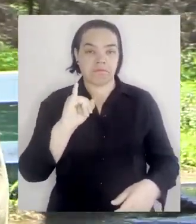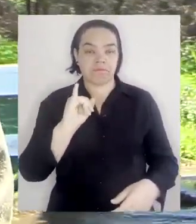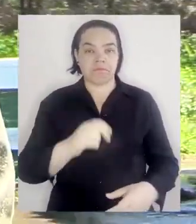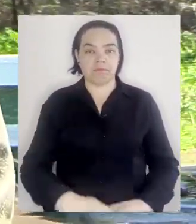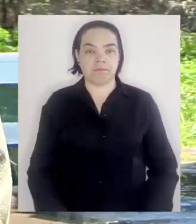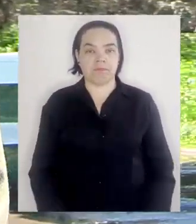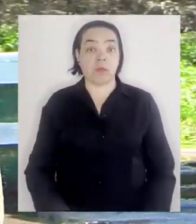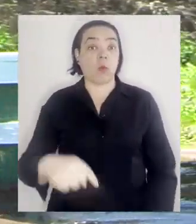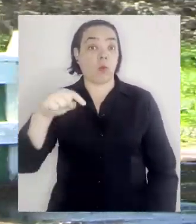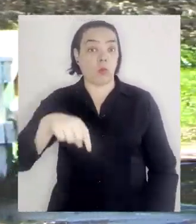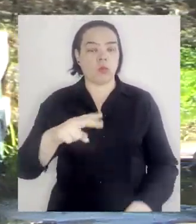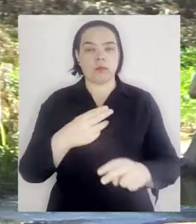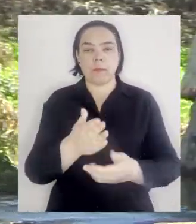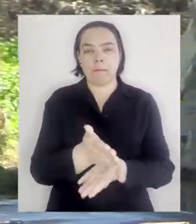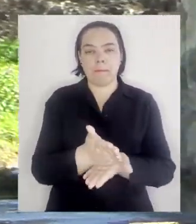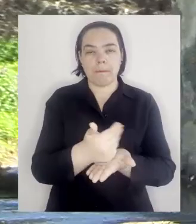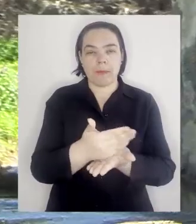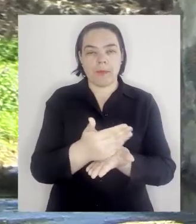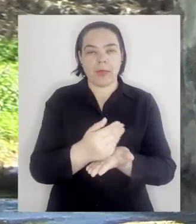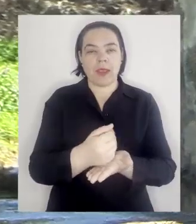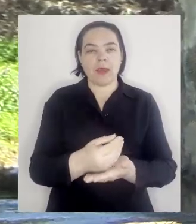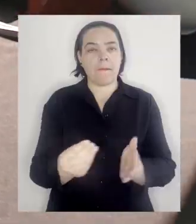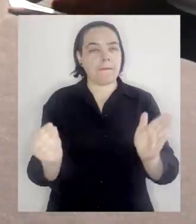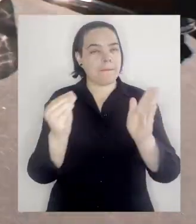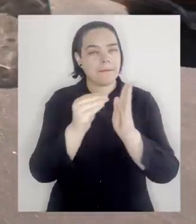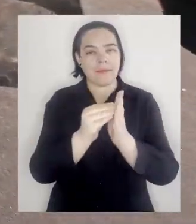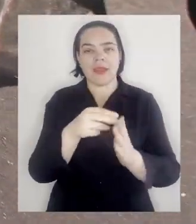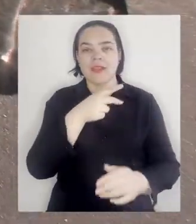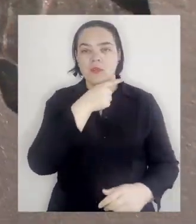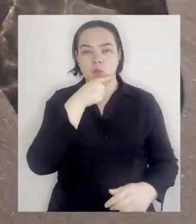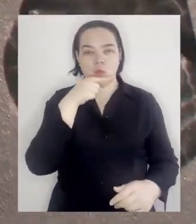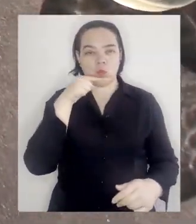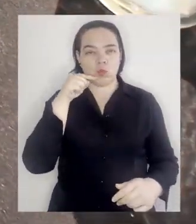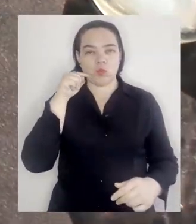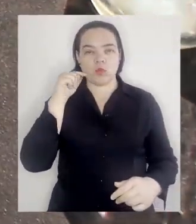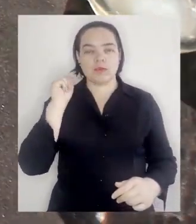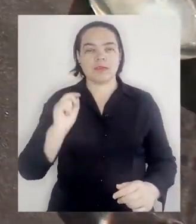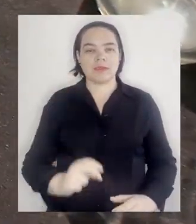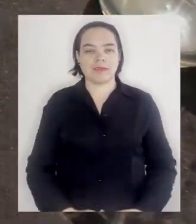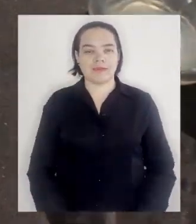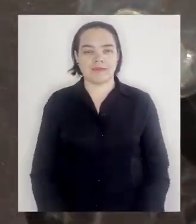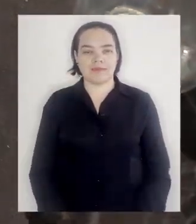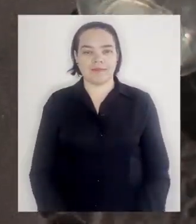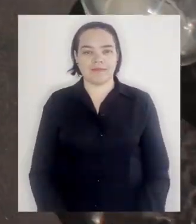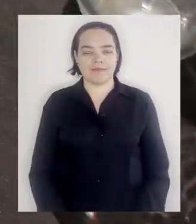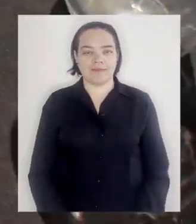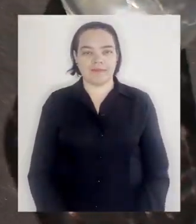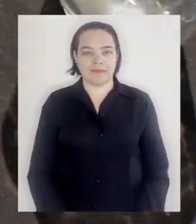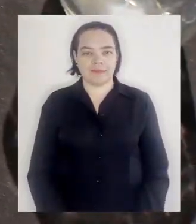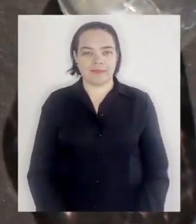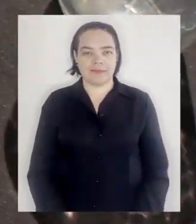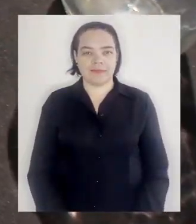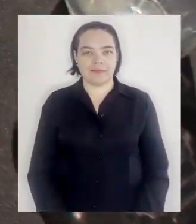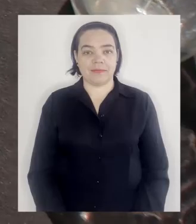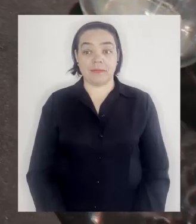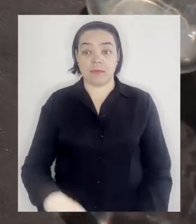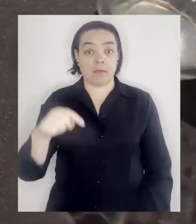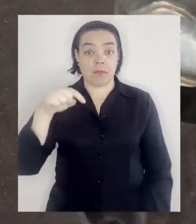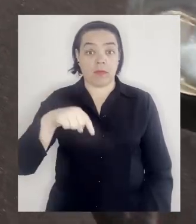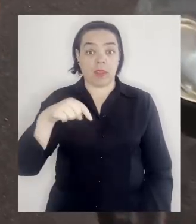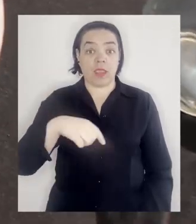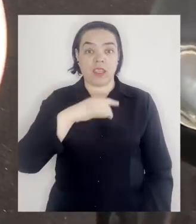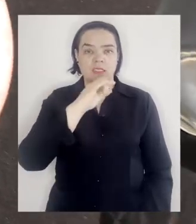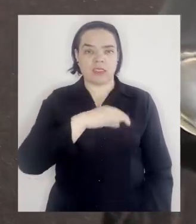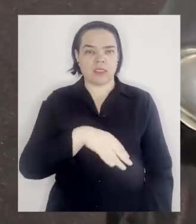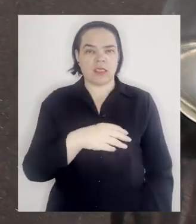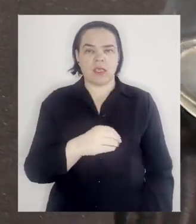vamos a hacer más dulce que salado. Vamos entonces preparando. Bueno, acá en Chile